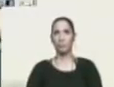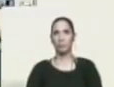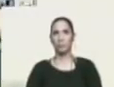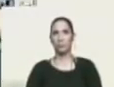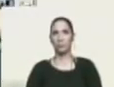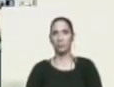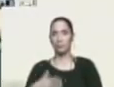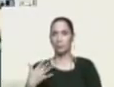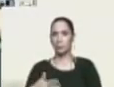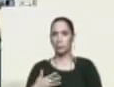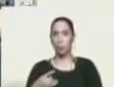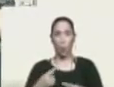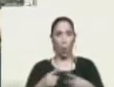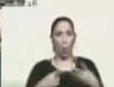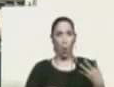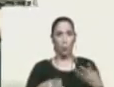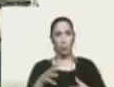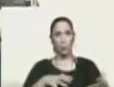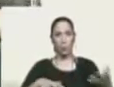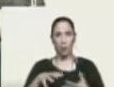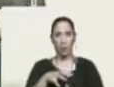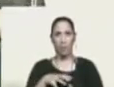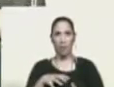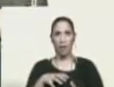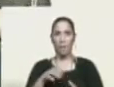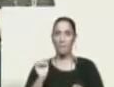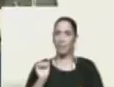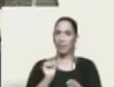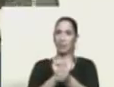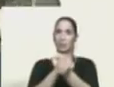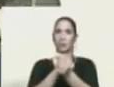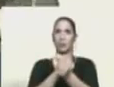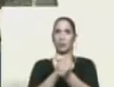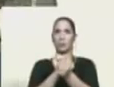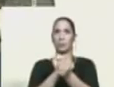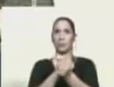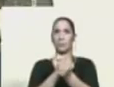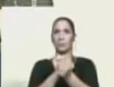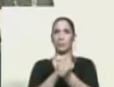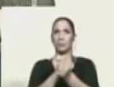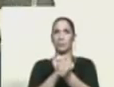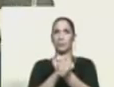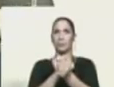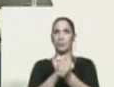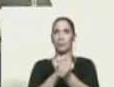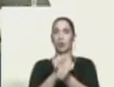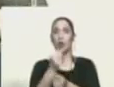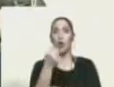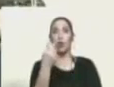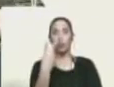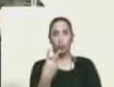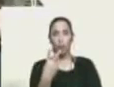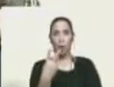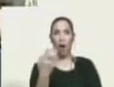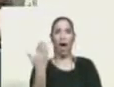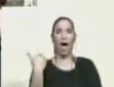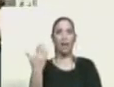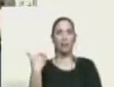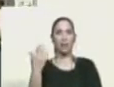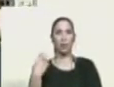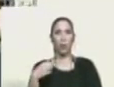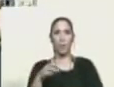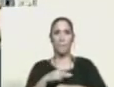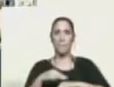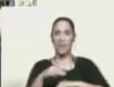graves hechos que han llevado a la detención de nada más y nada menos que dos exministros y expresidentes